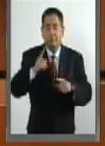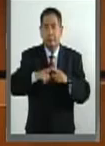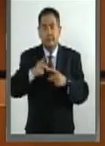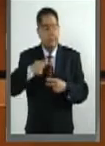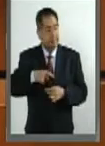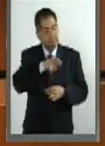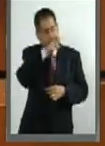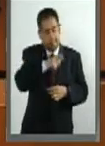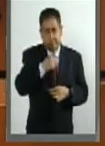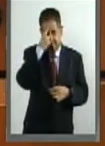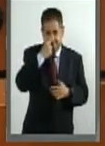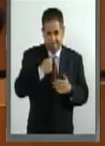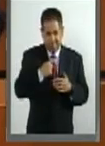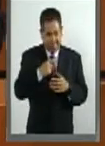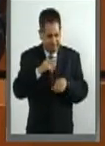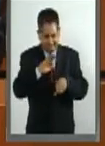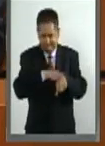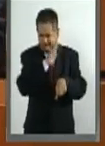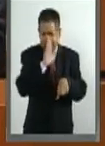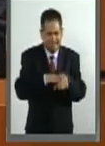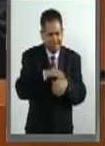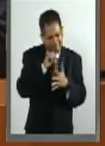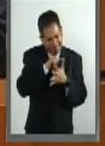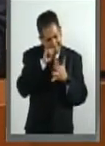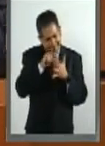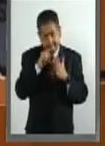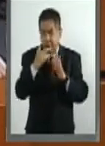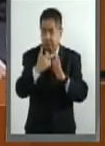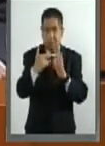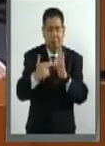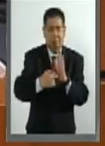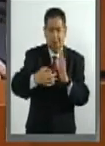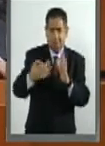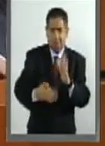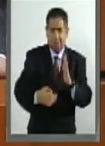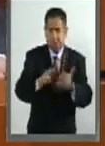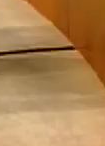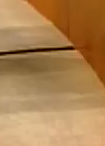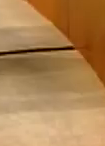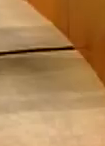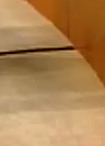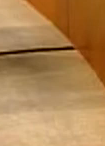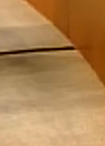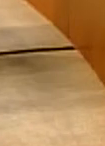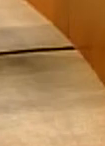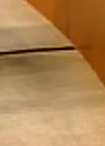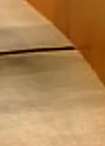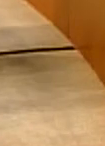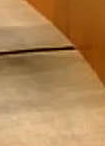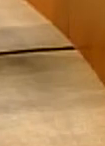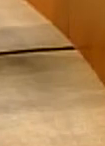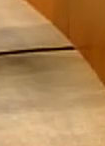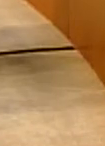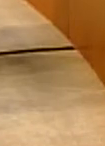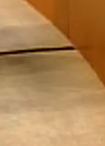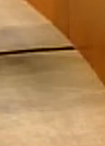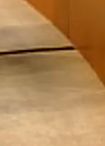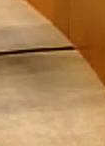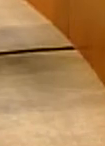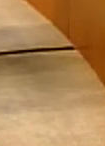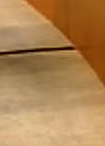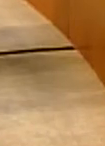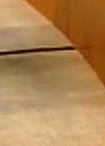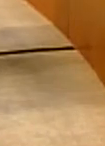cumplan lineamientos y requisitos que se establecen en la ley, particularmente en el artículo 69 de la